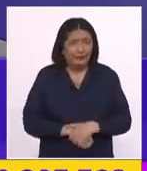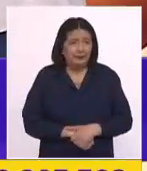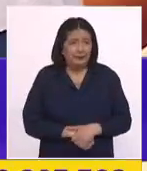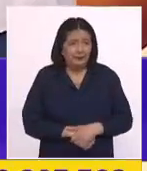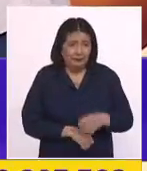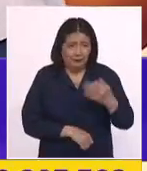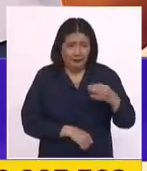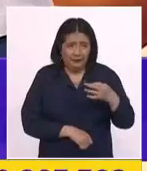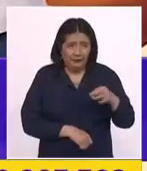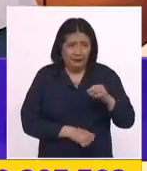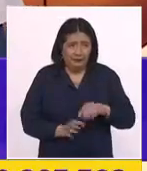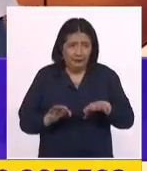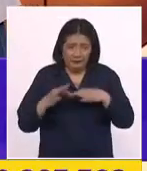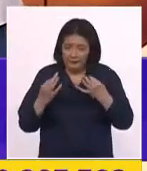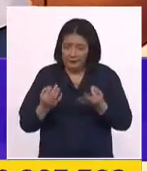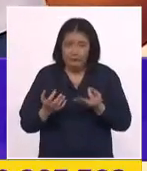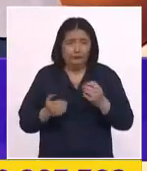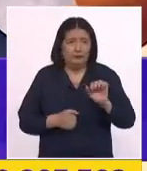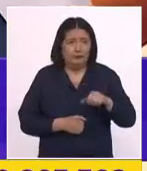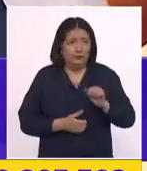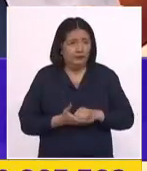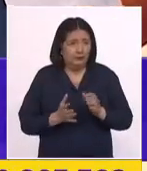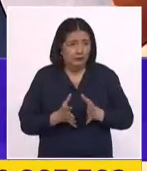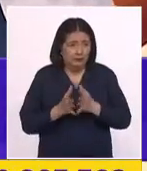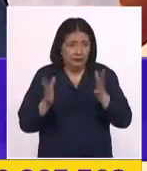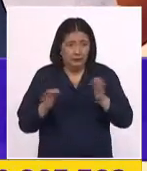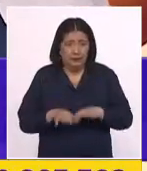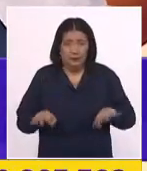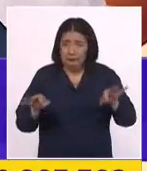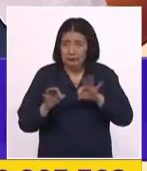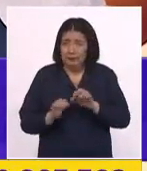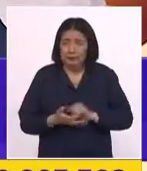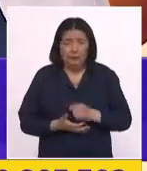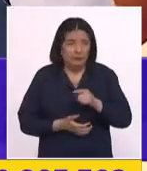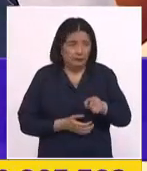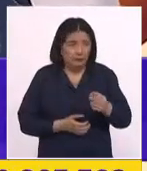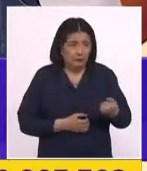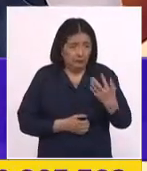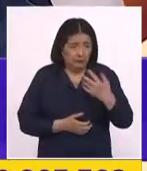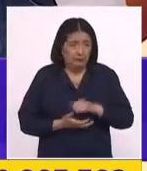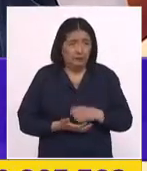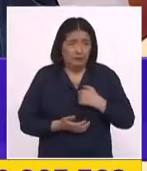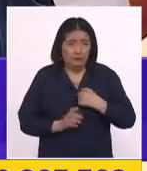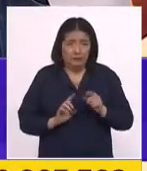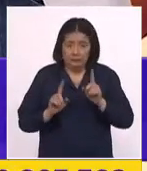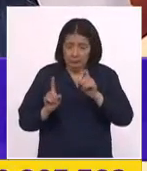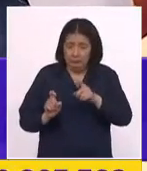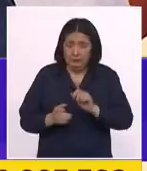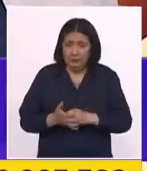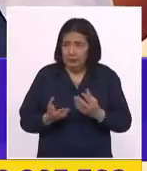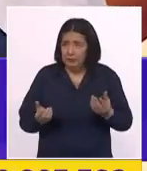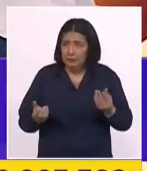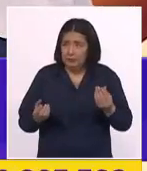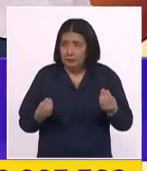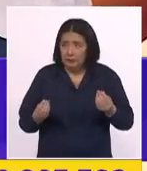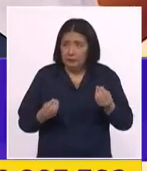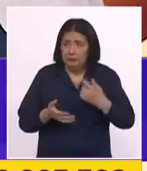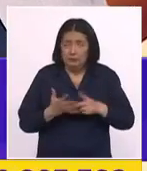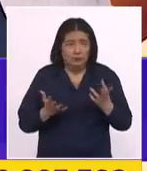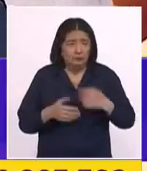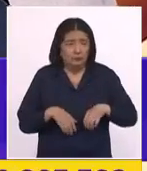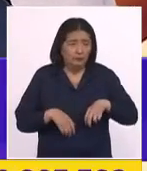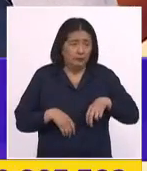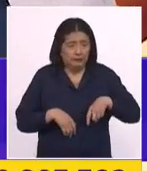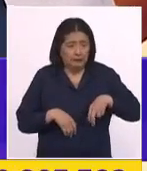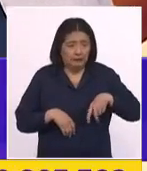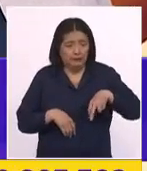Y siempre la familia es un pilar tan importante, porque como tú bien lo decías, y yo te preguntaba, ¿cómo te inclinaste por la marcha